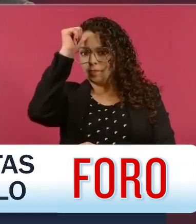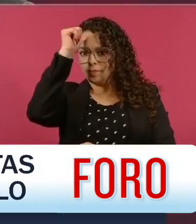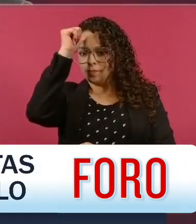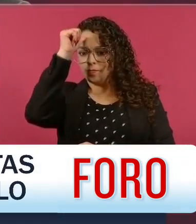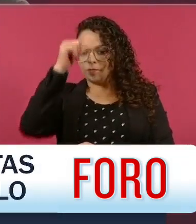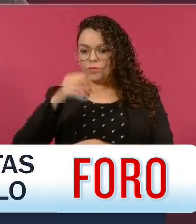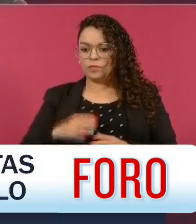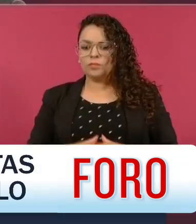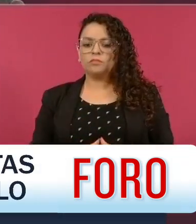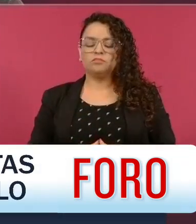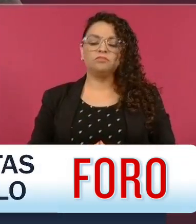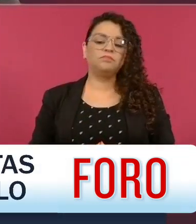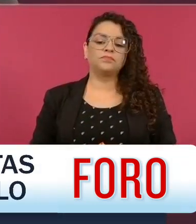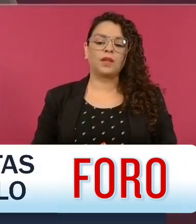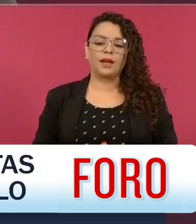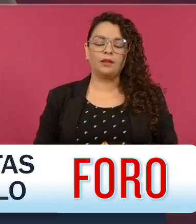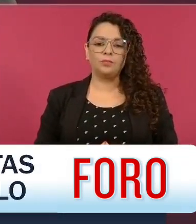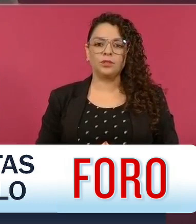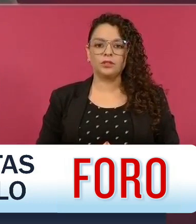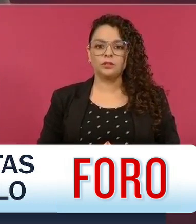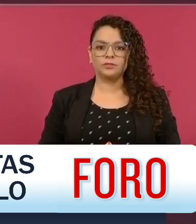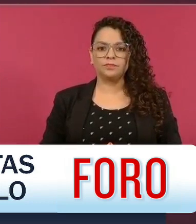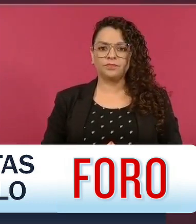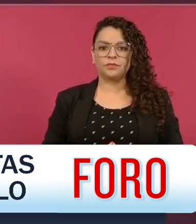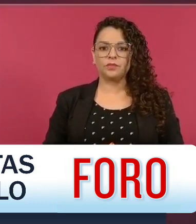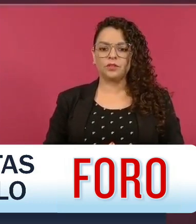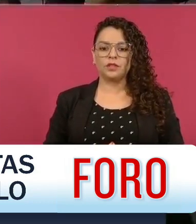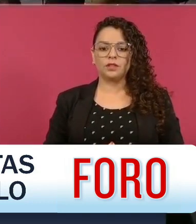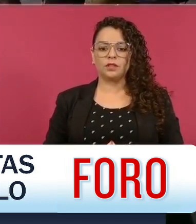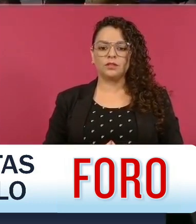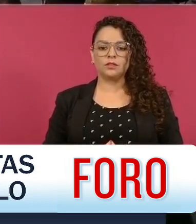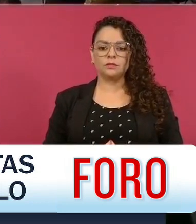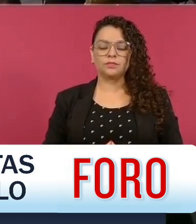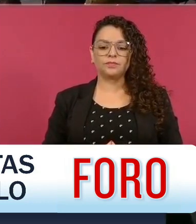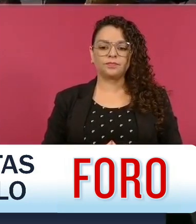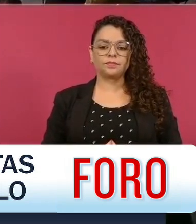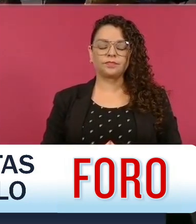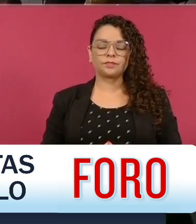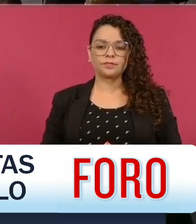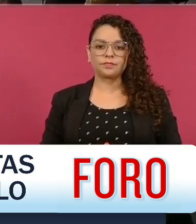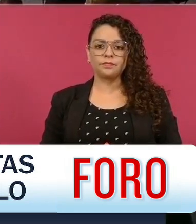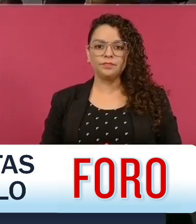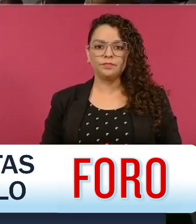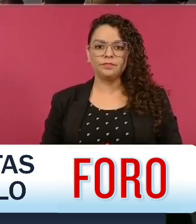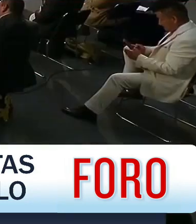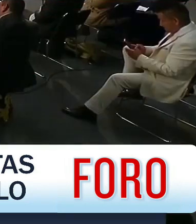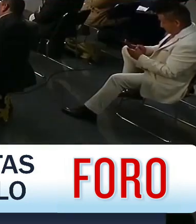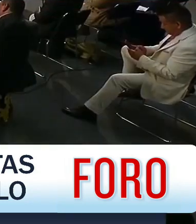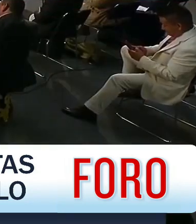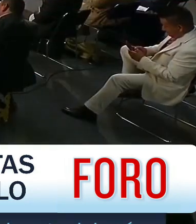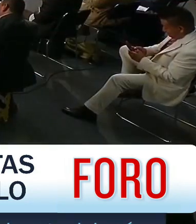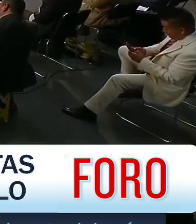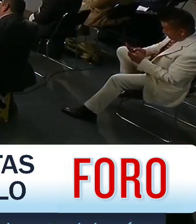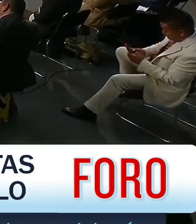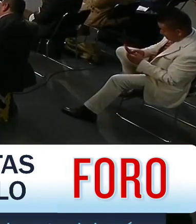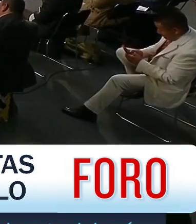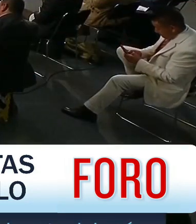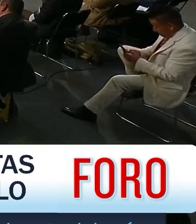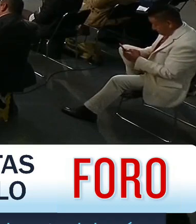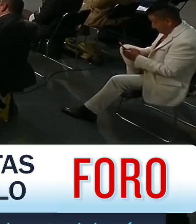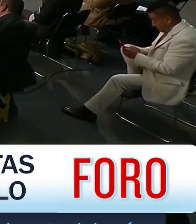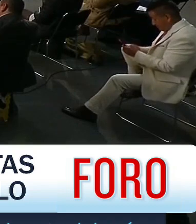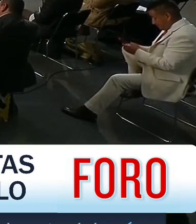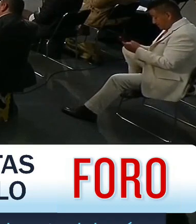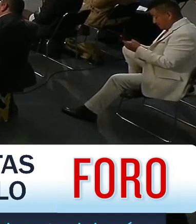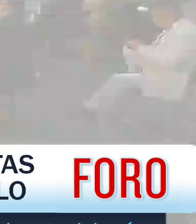matutina, el mandatario dijo que el ex canciller es su hermano y que está en libertad de elegir su futuro político.